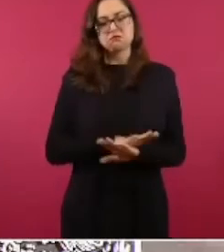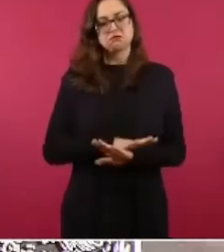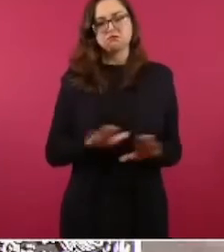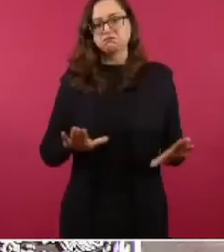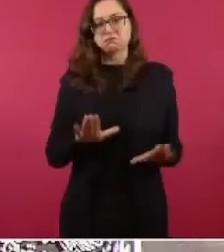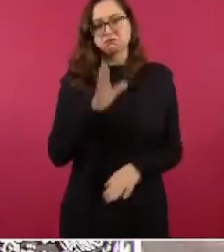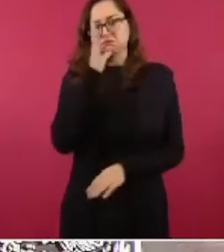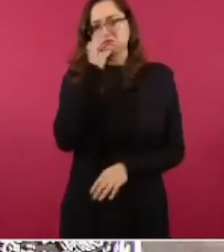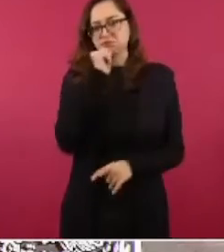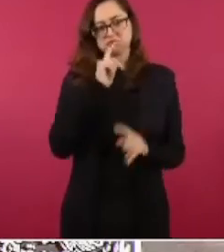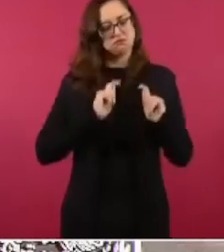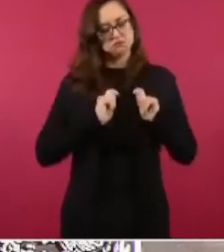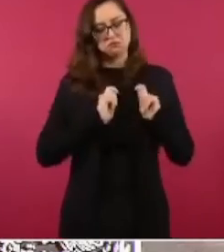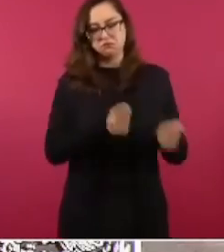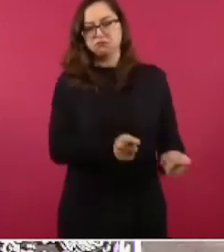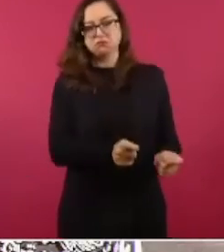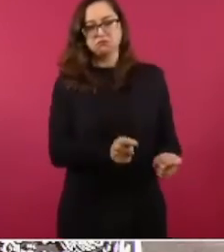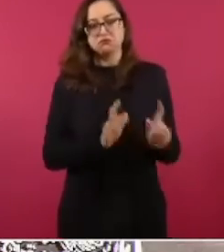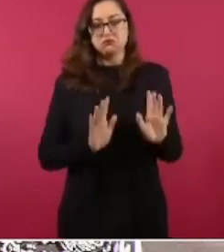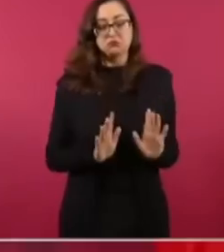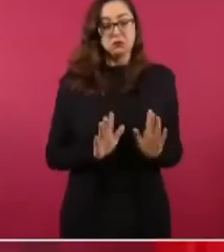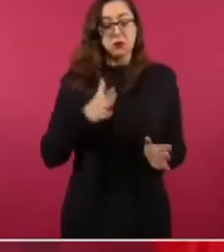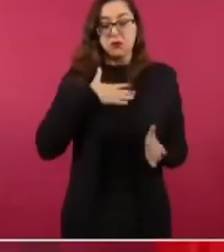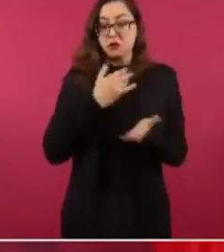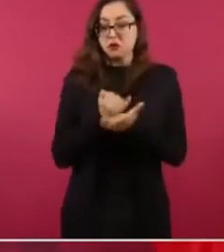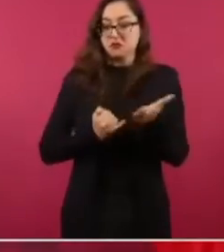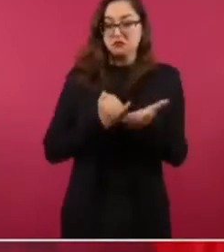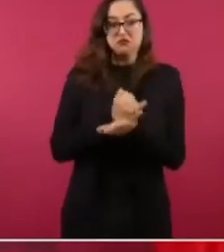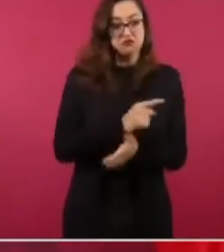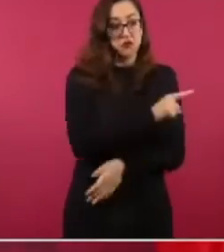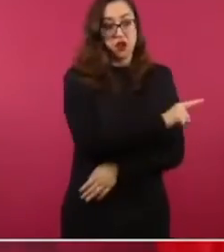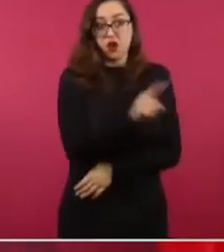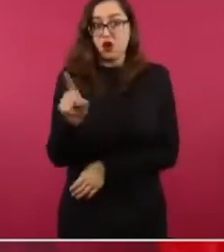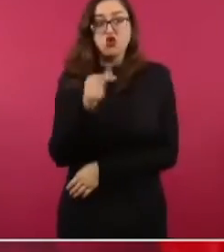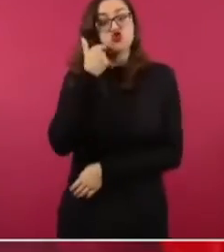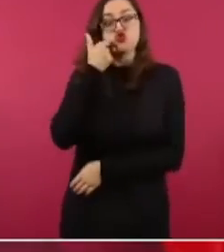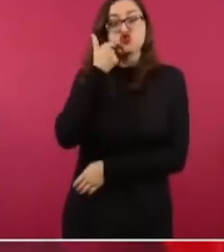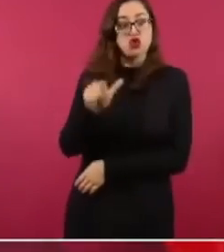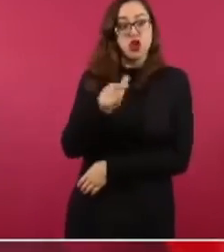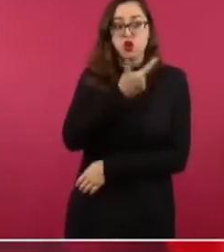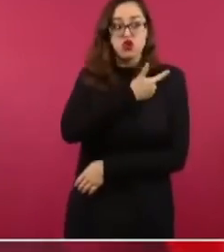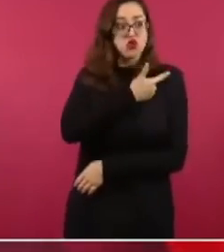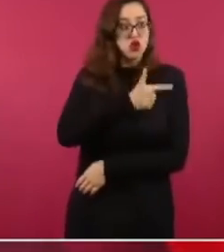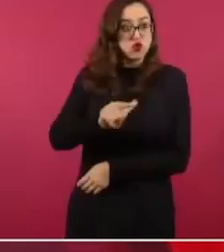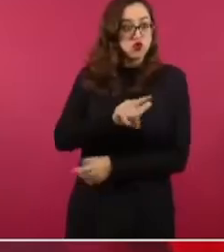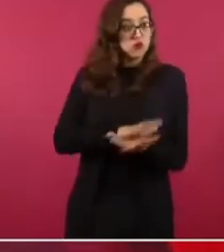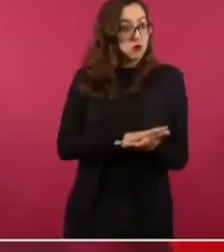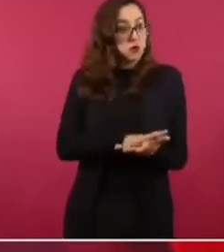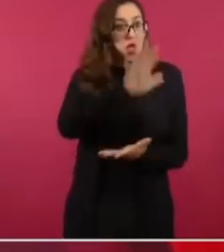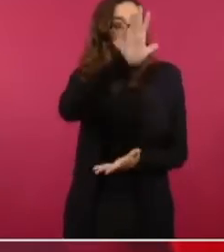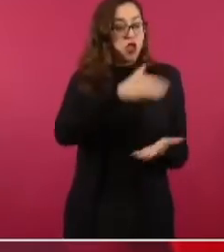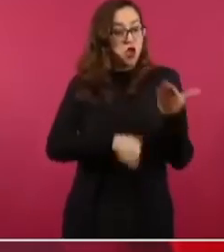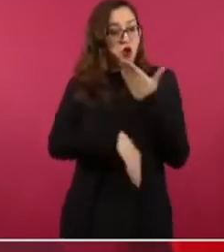o lo que hice no les pareció y me voy.